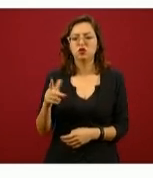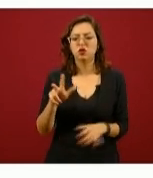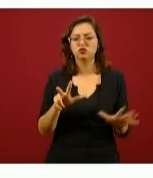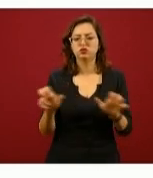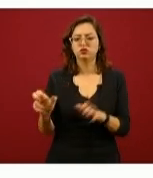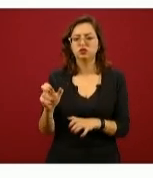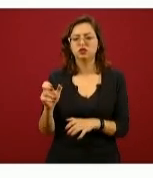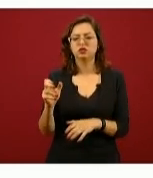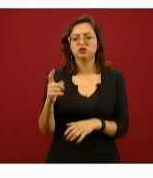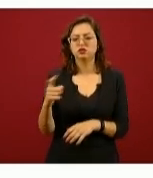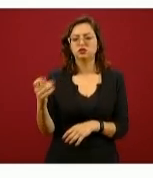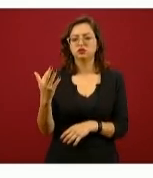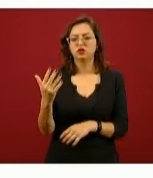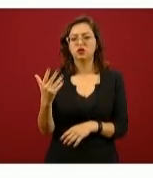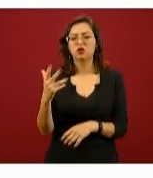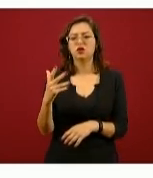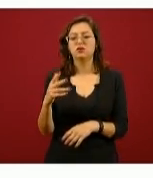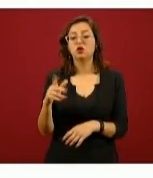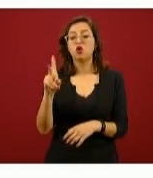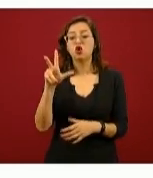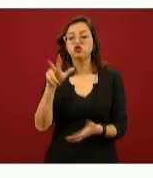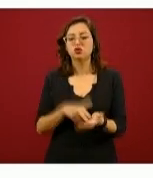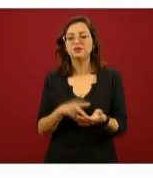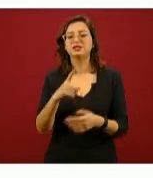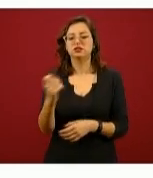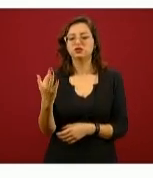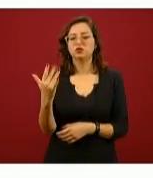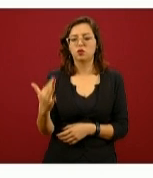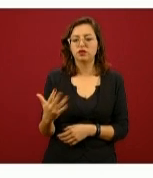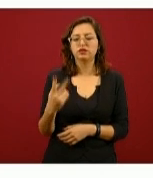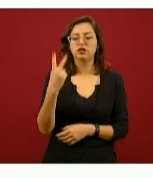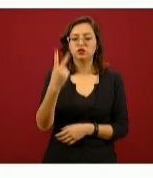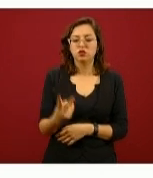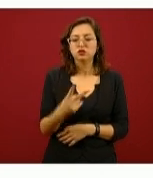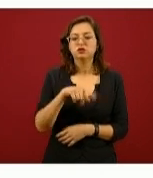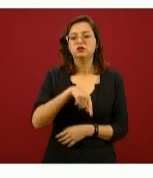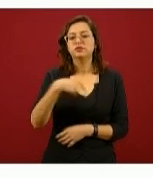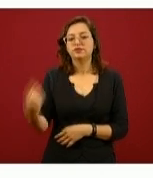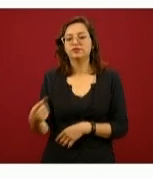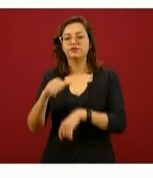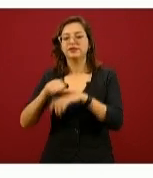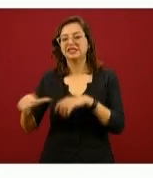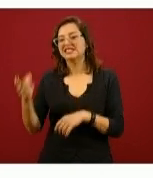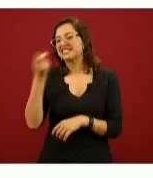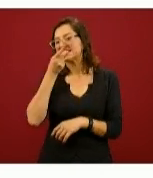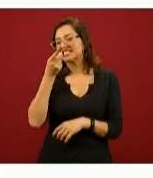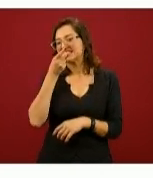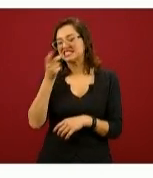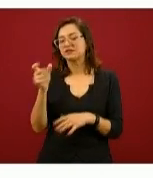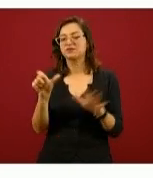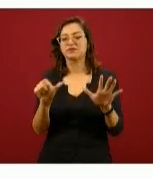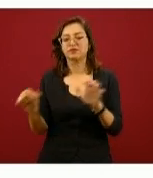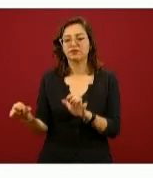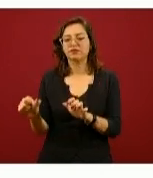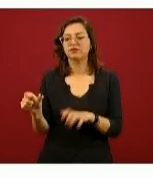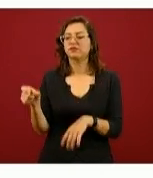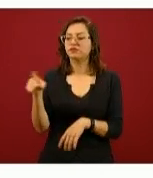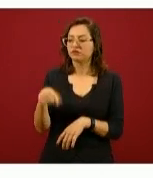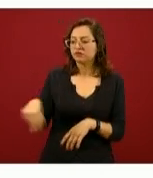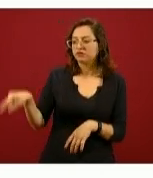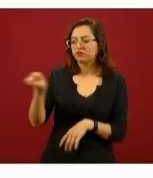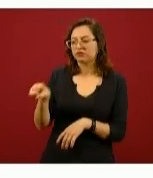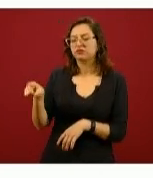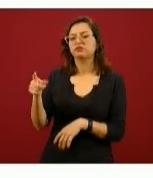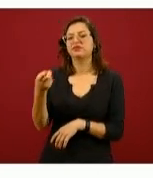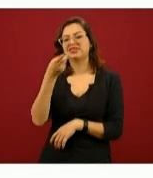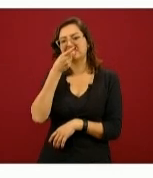infraestructura. Cirujanos dentistas 649. Aquí estamos previendo que estos cirujanos dentistas, que